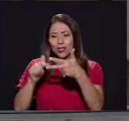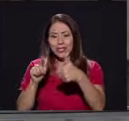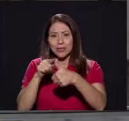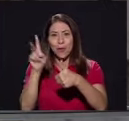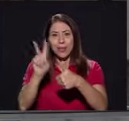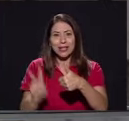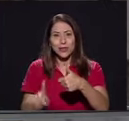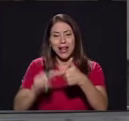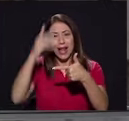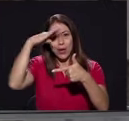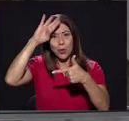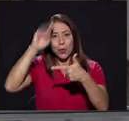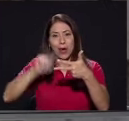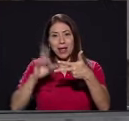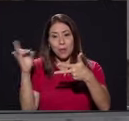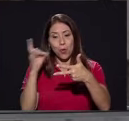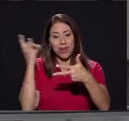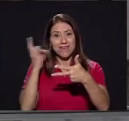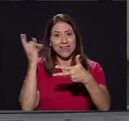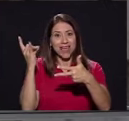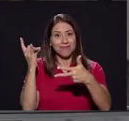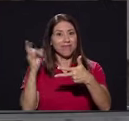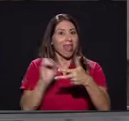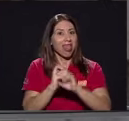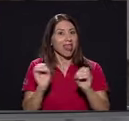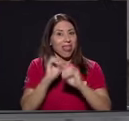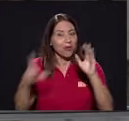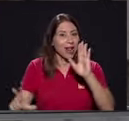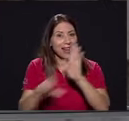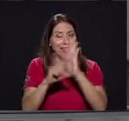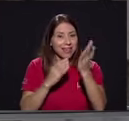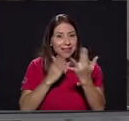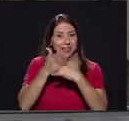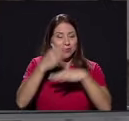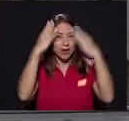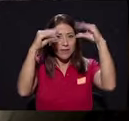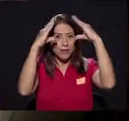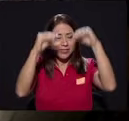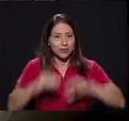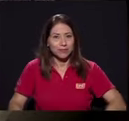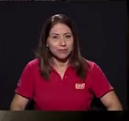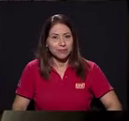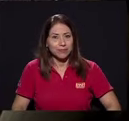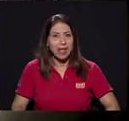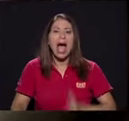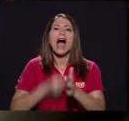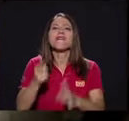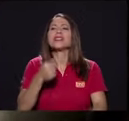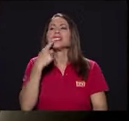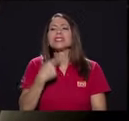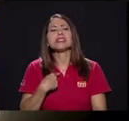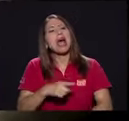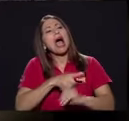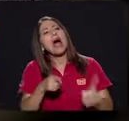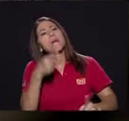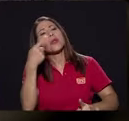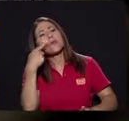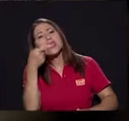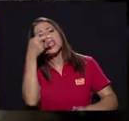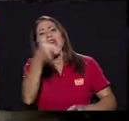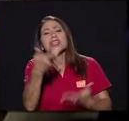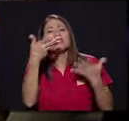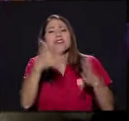son Venezuela, Cuba y Bolivia, que no cuentan con una ley de acceso a la información. Y a veces nos dicen, pero es que ahí está tal,